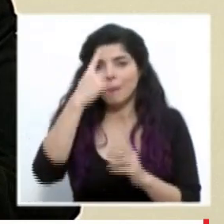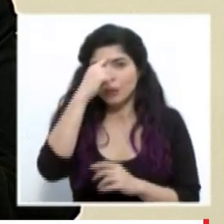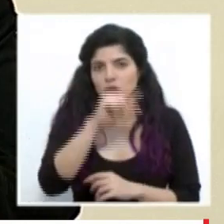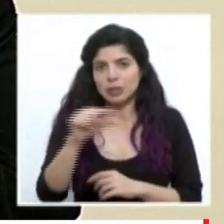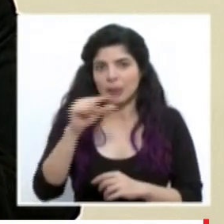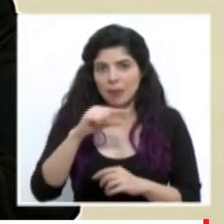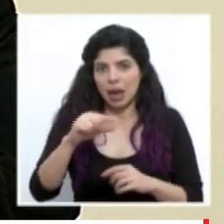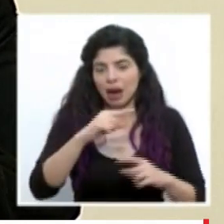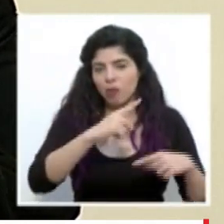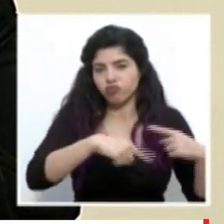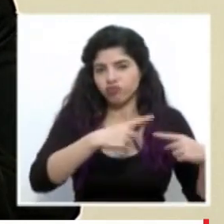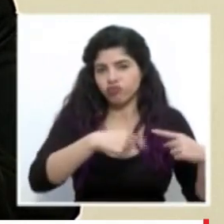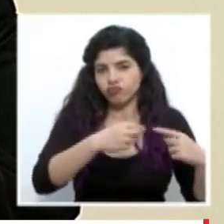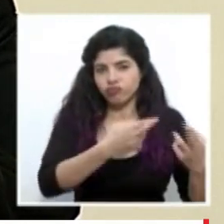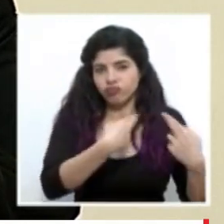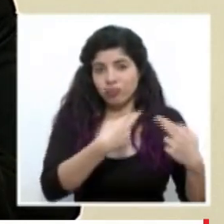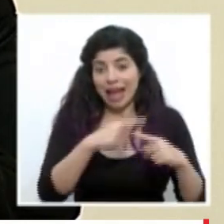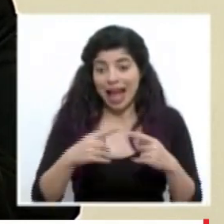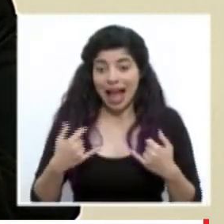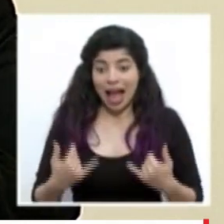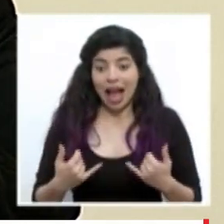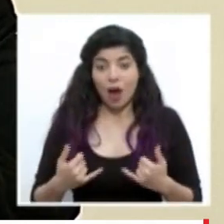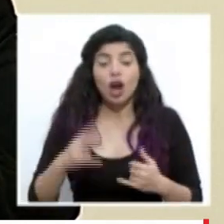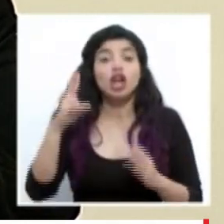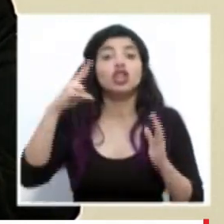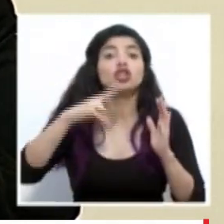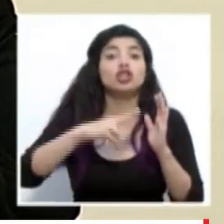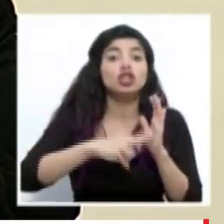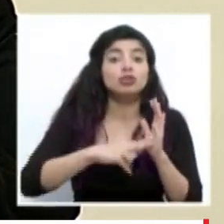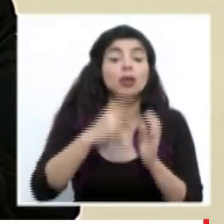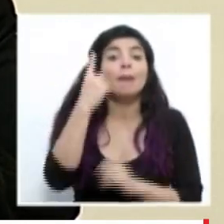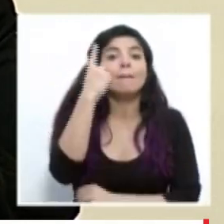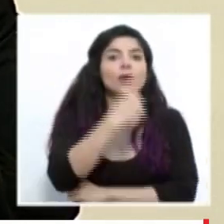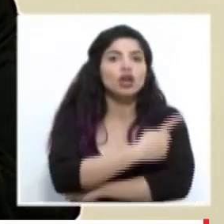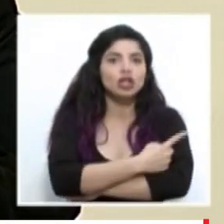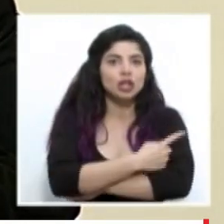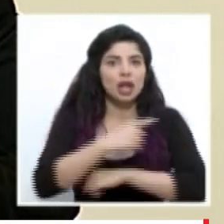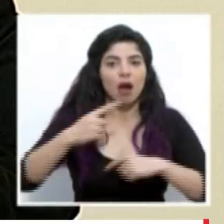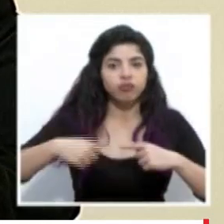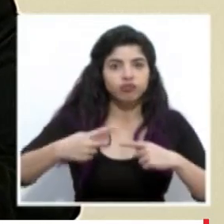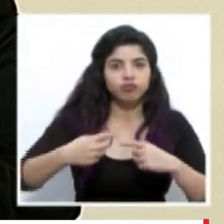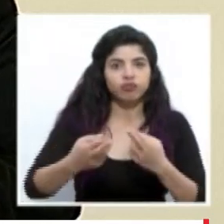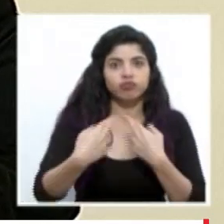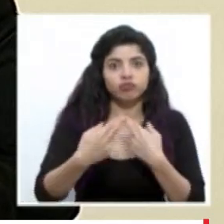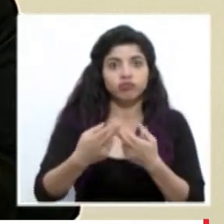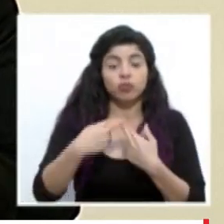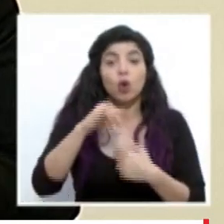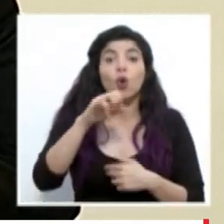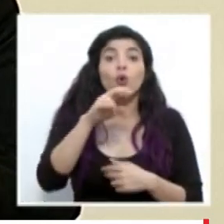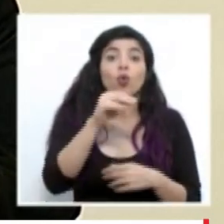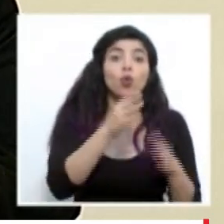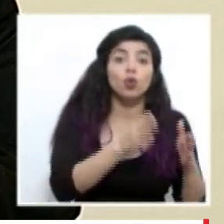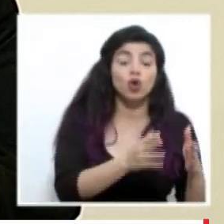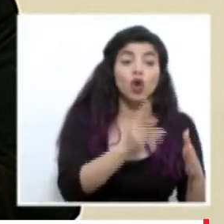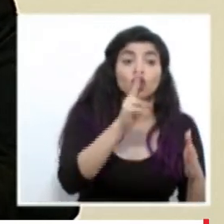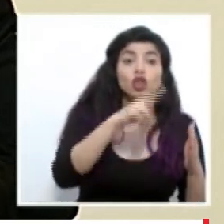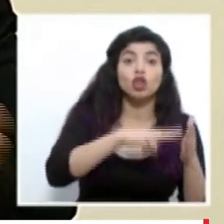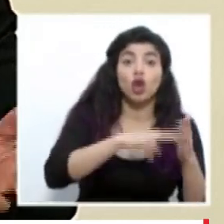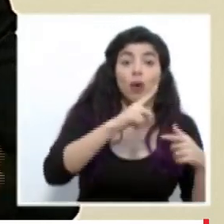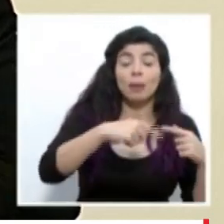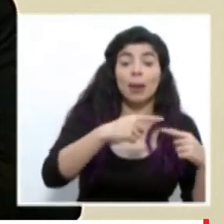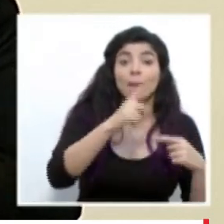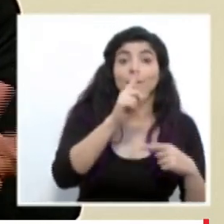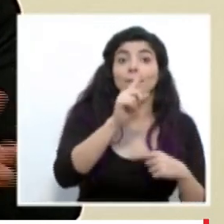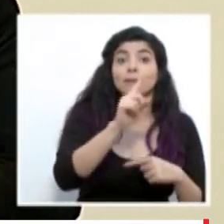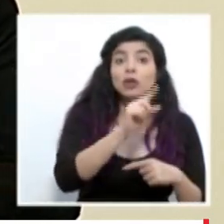semana. Actualmente estamos procesando hasta 2.000 pruebas diarias. En junio, de las 2.000 pruebas por semana que